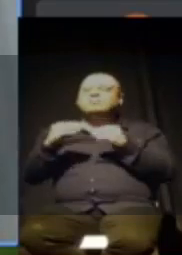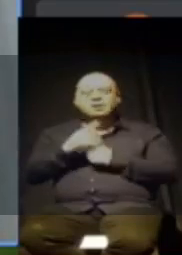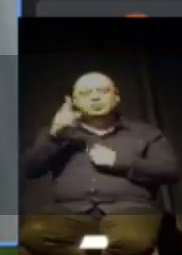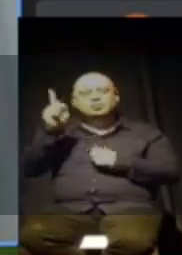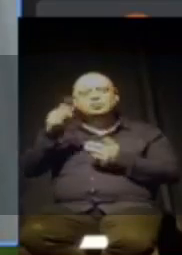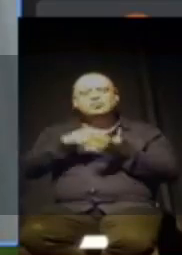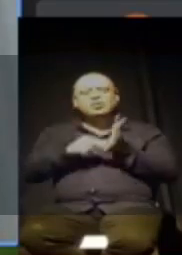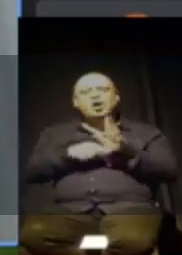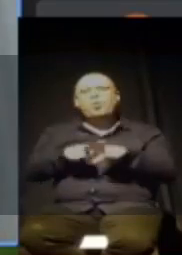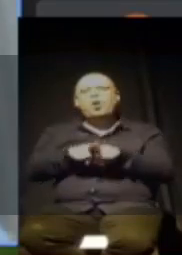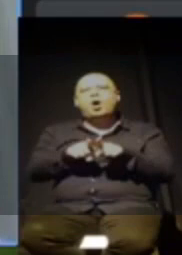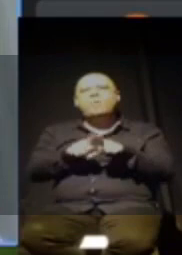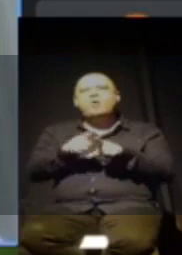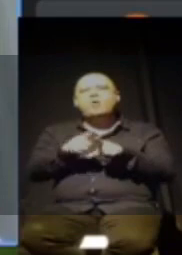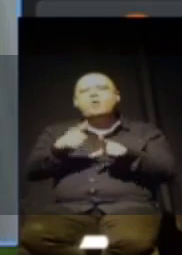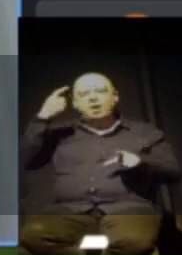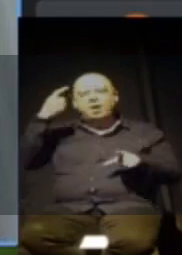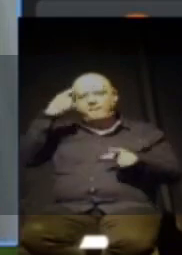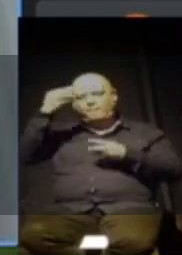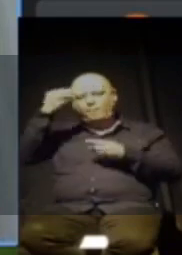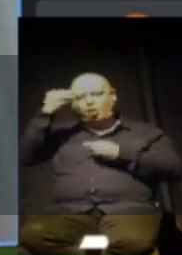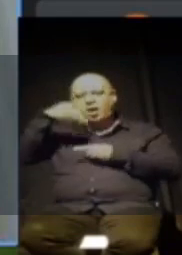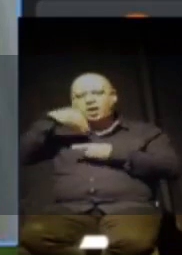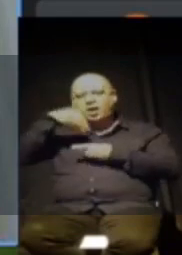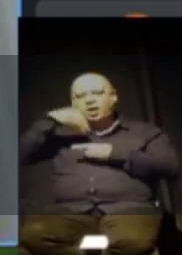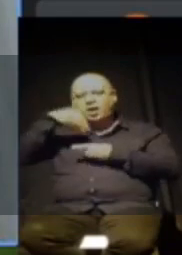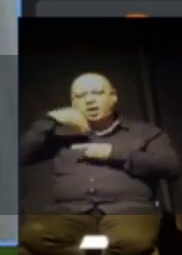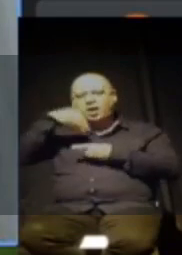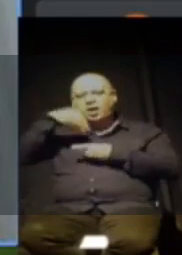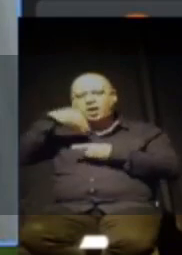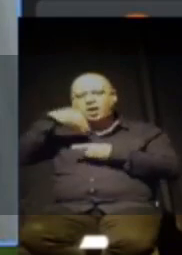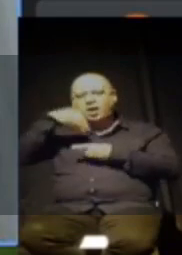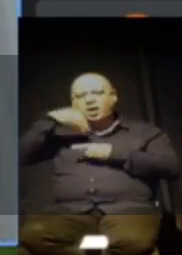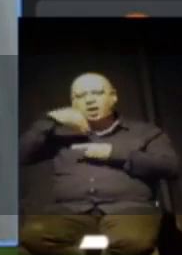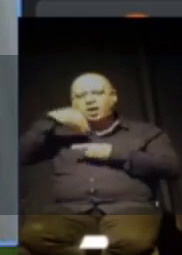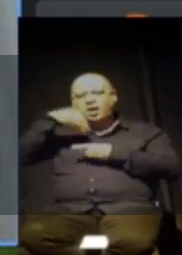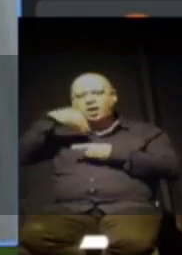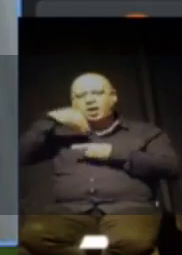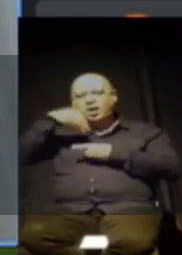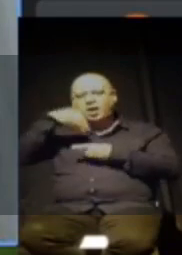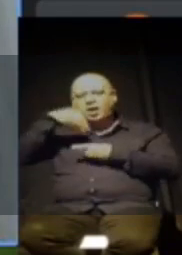tienen una reparación moral, lo que implica que naciones como Colombia, otras